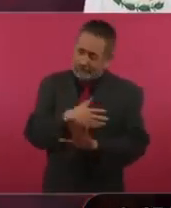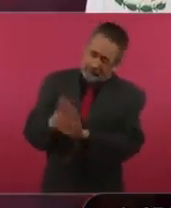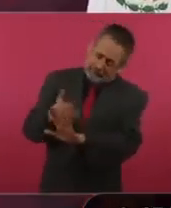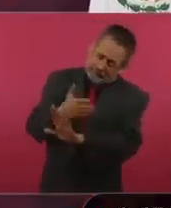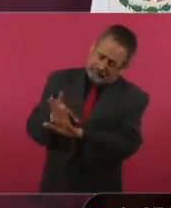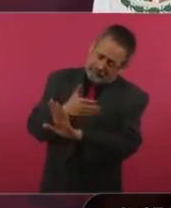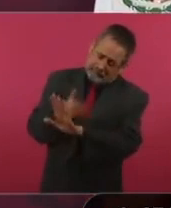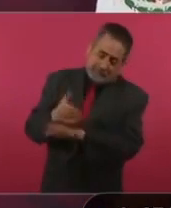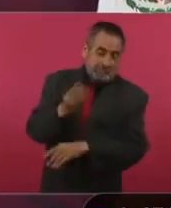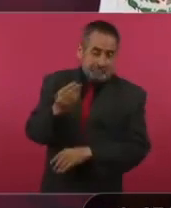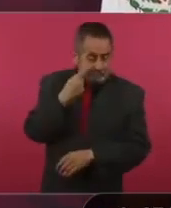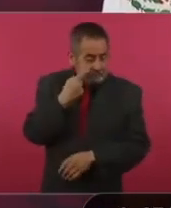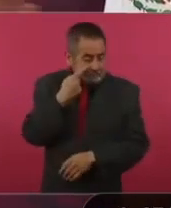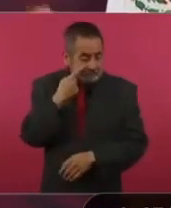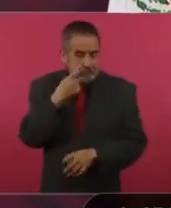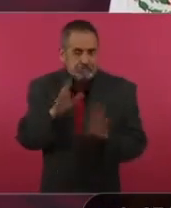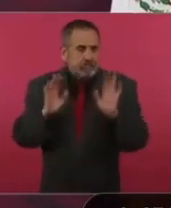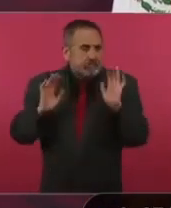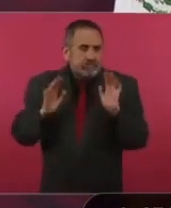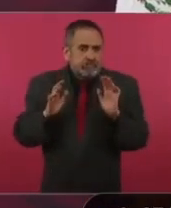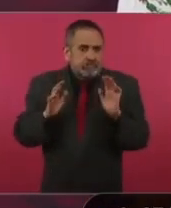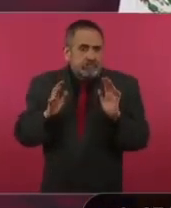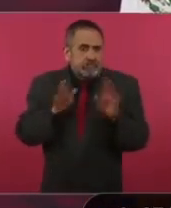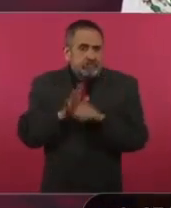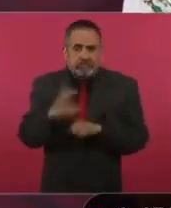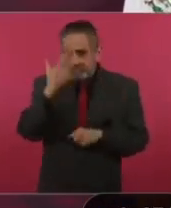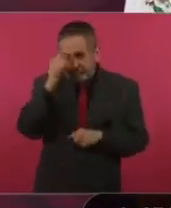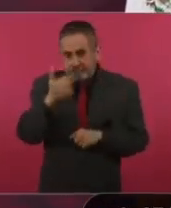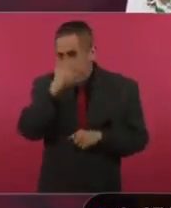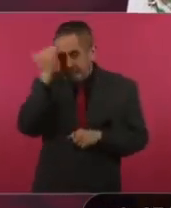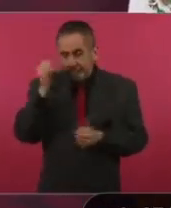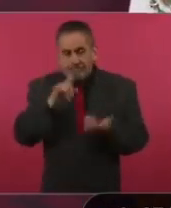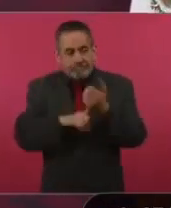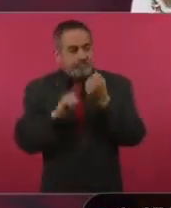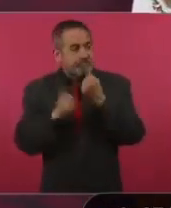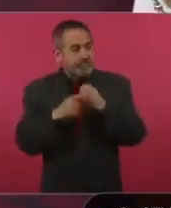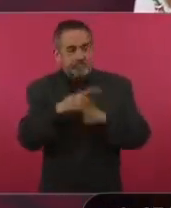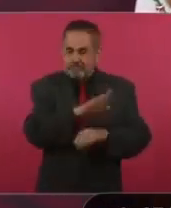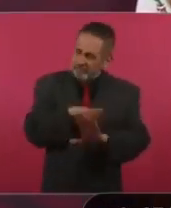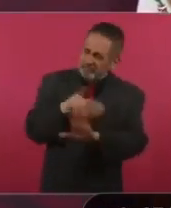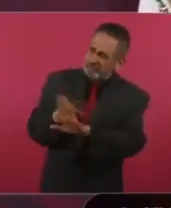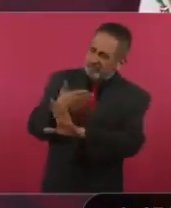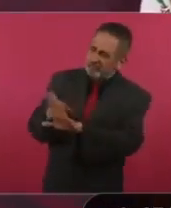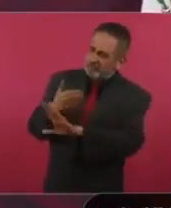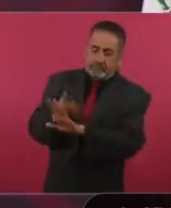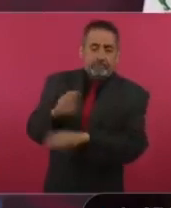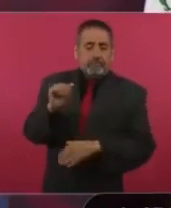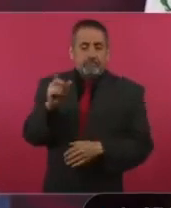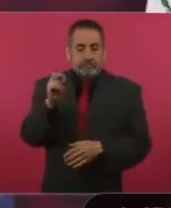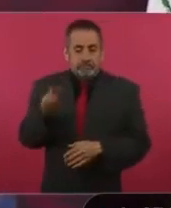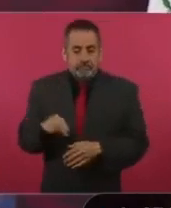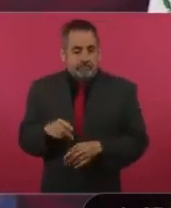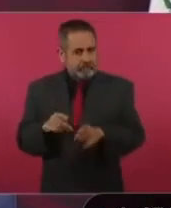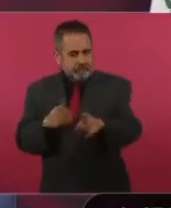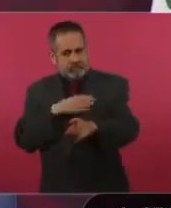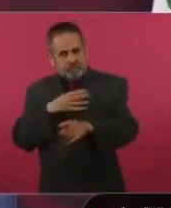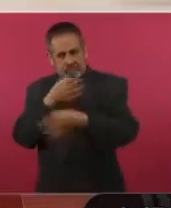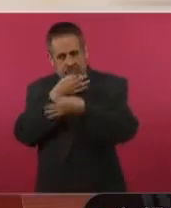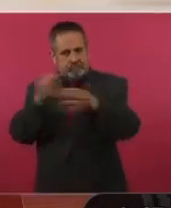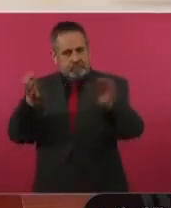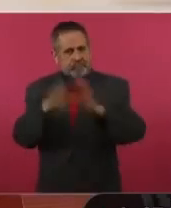cerco? No sé por qué razón. Sí. Pero qué bien que lo